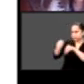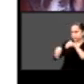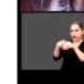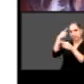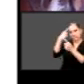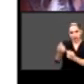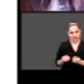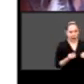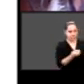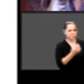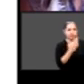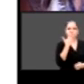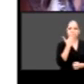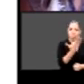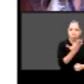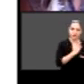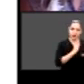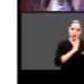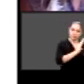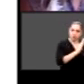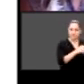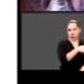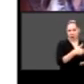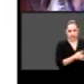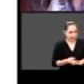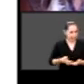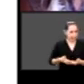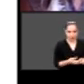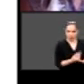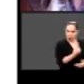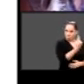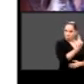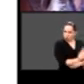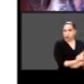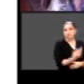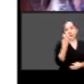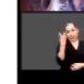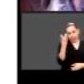invirtiendo cada vez más recursos para los niños.